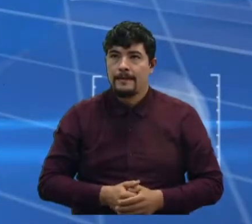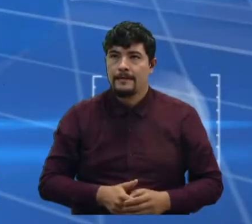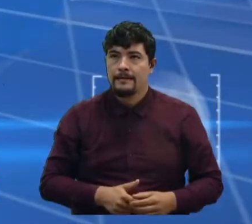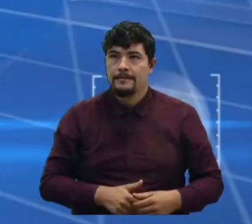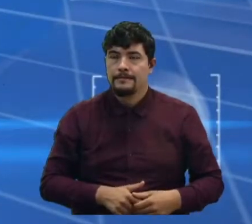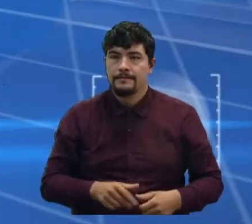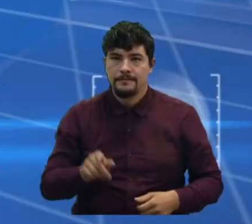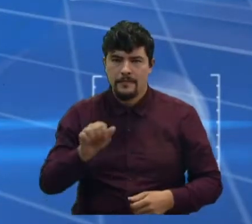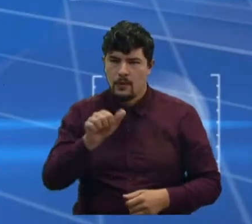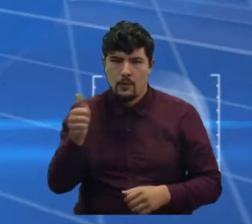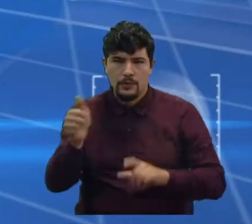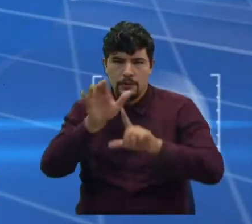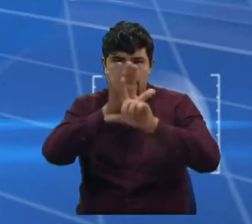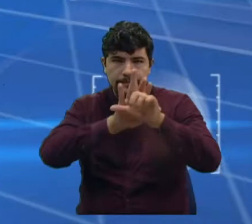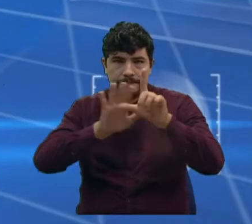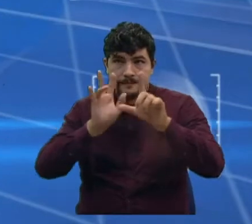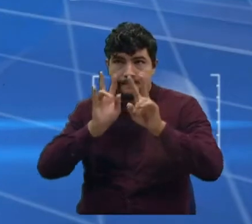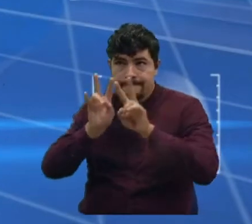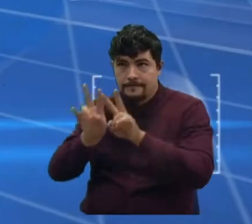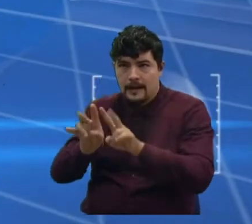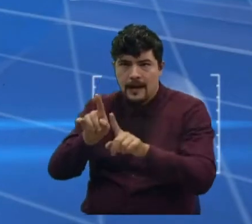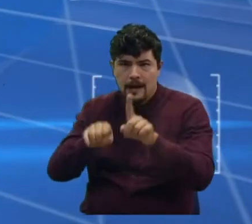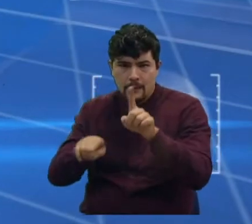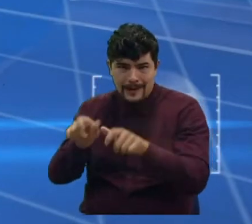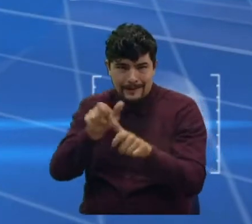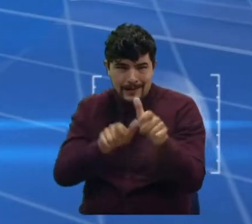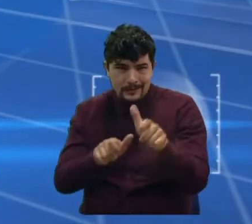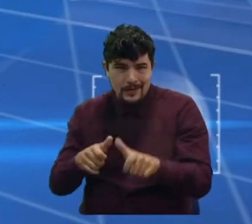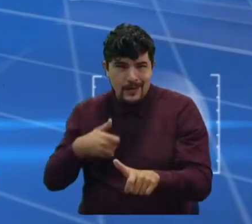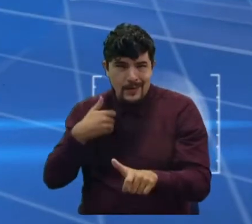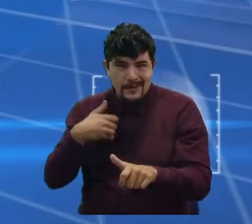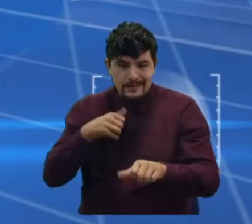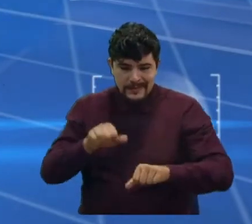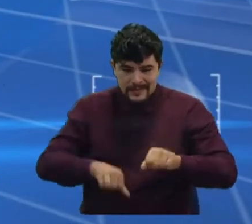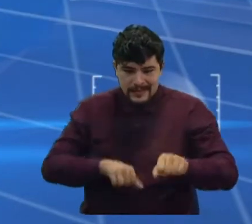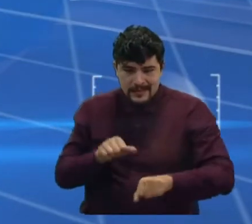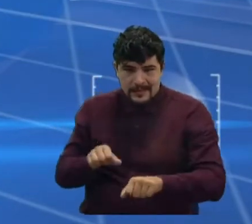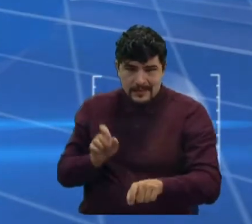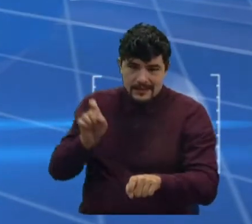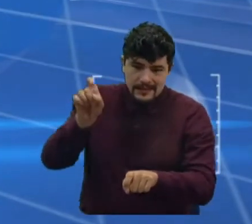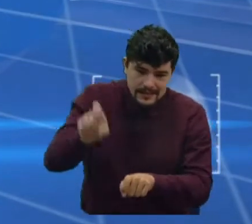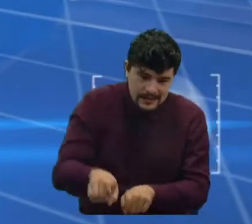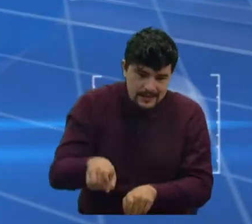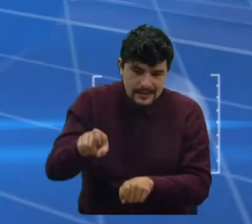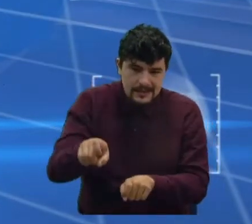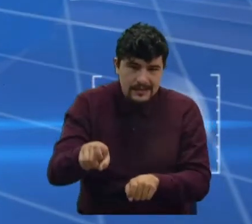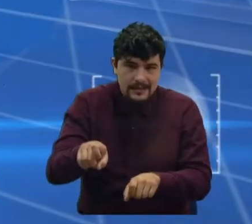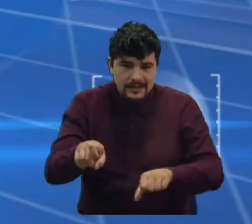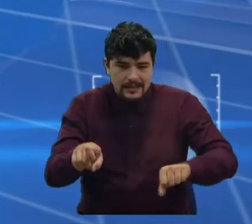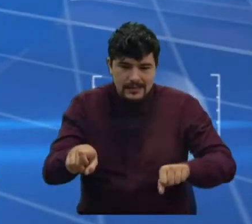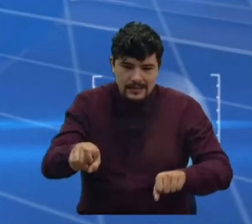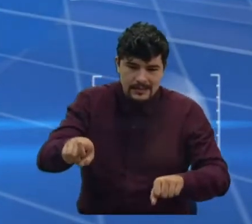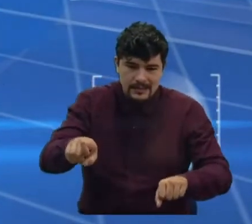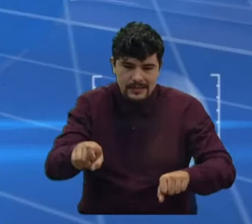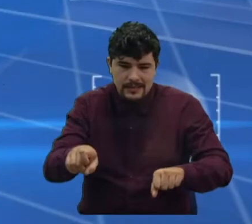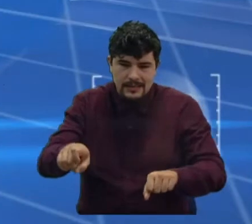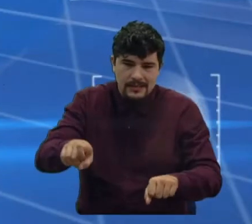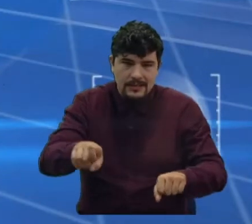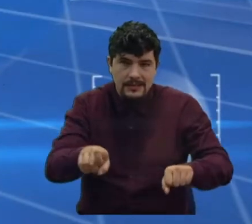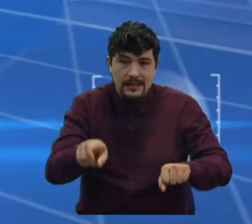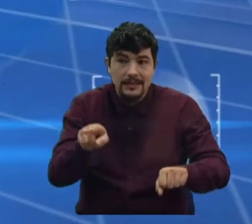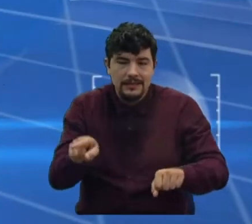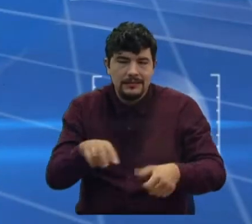Y este otro video donde observamos a algunos jóvenes colgando de una tractomula vía Bucaramanga a Cúcuta.